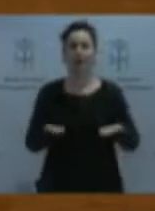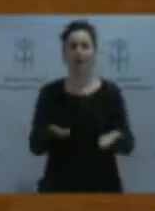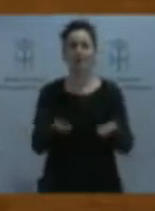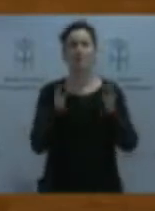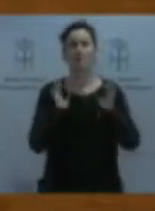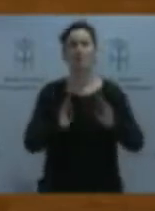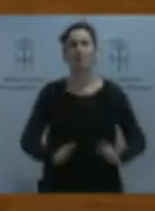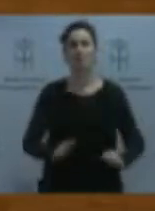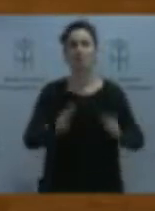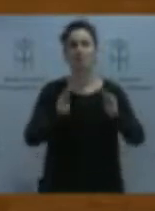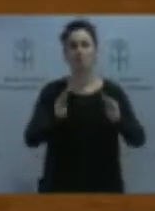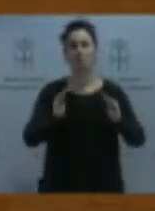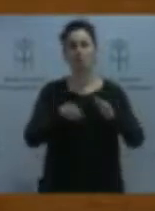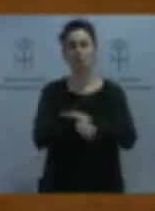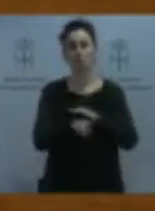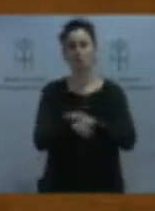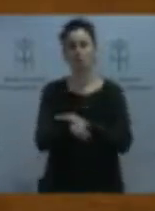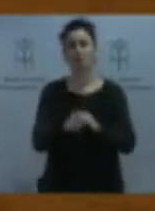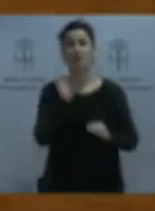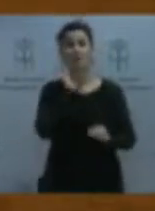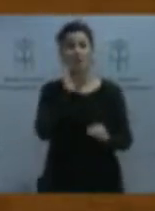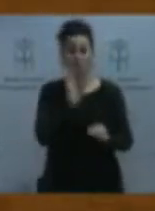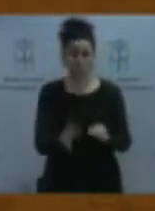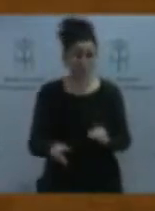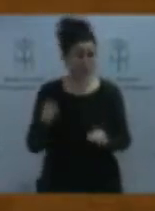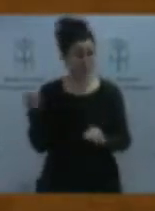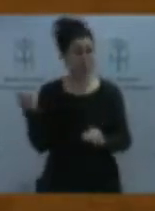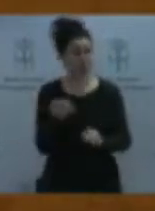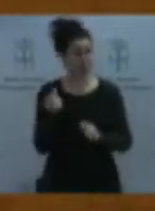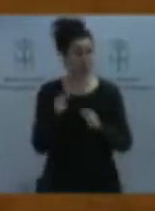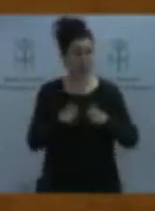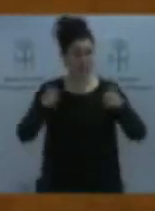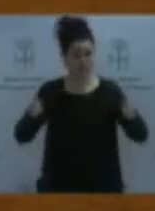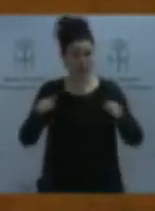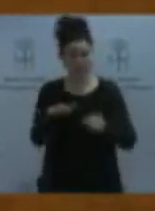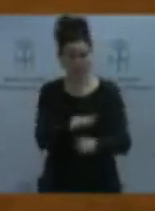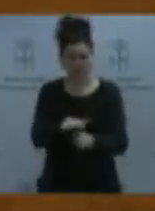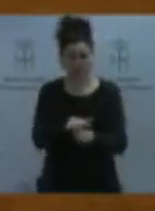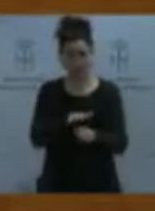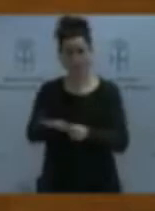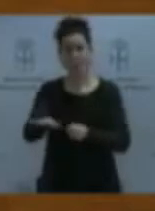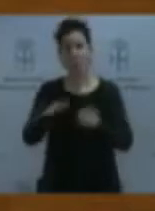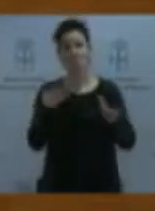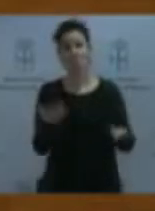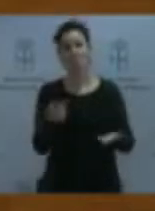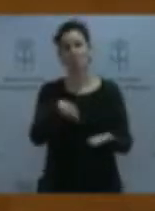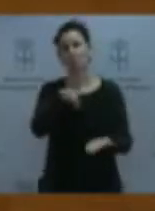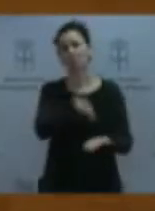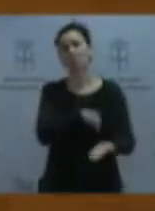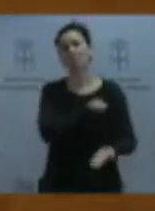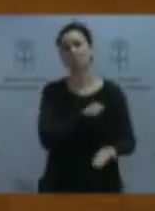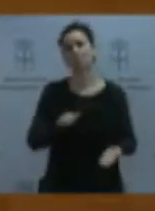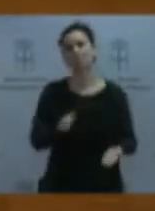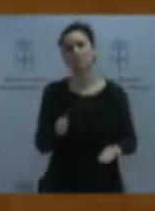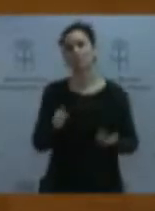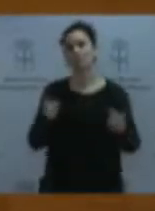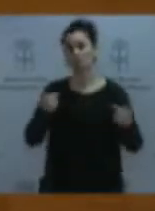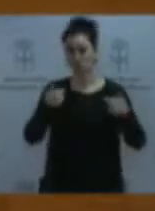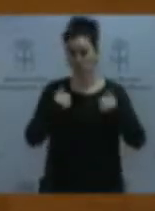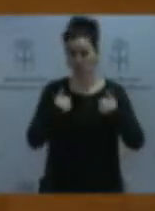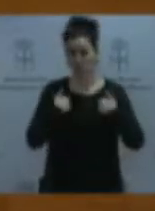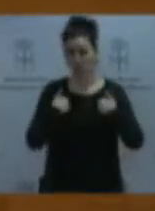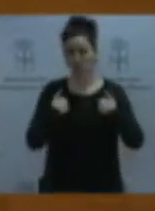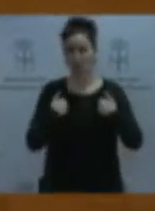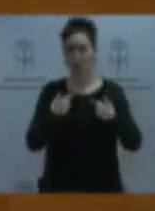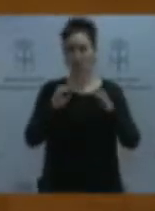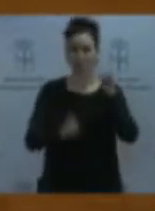corrupción. Y también la exigencia de independencia judicial. Señor portavoz de Foro, yo le pregunto de qué sirve señalar